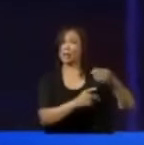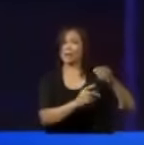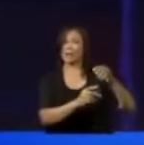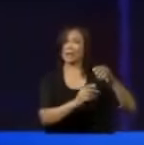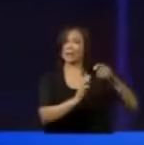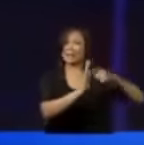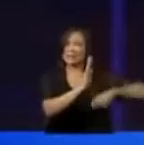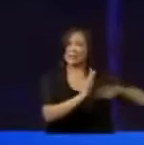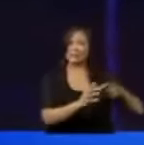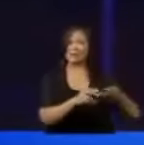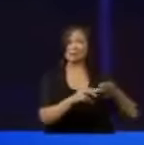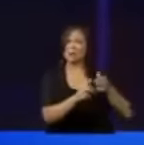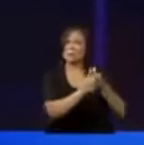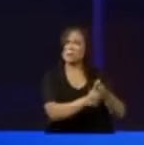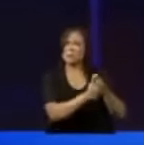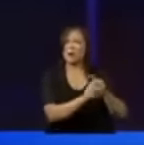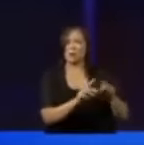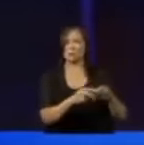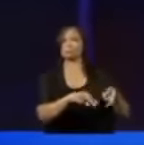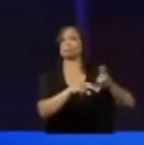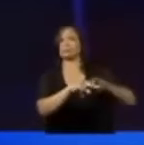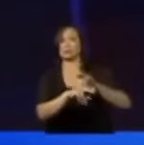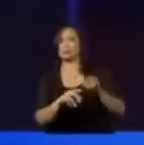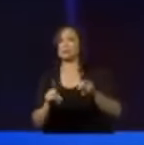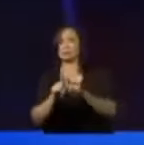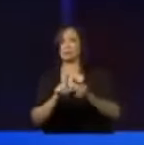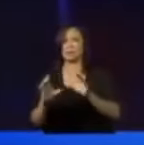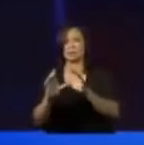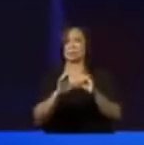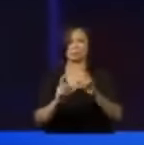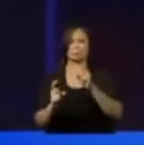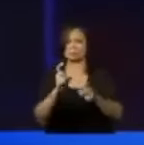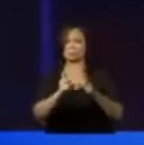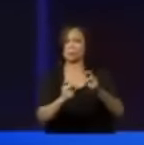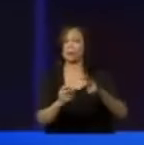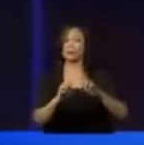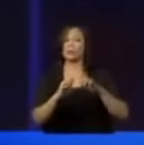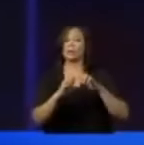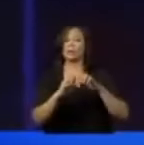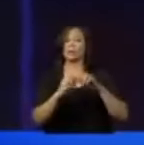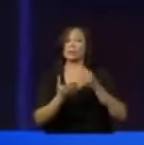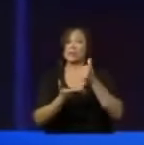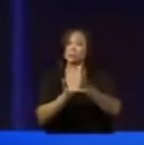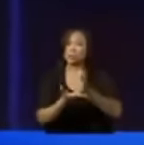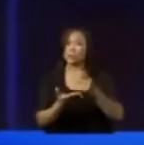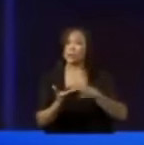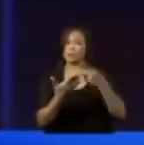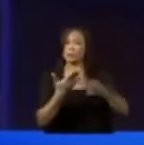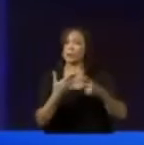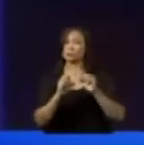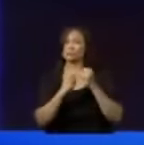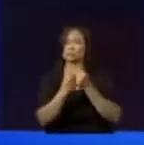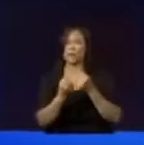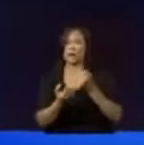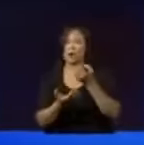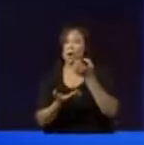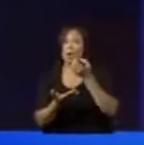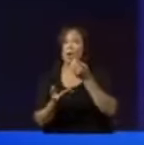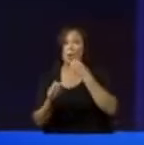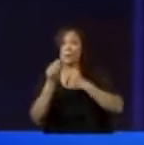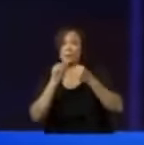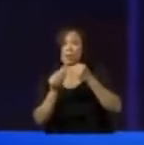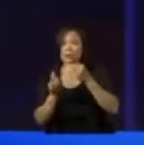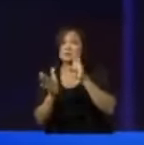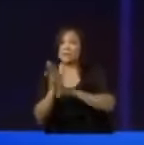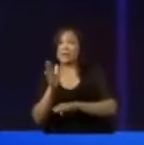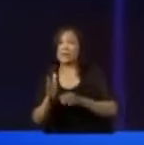directa. Y junto con la titulación que hablamos, pero también las ayudas del Gabinete Social, los comedores económicos, nosotros los